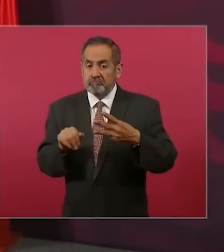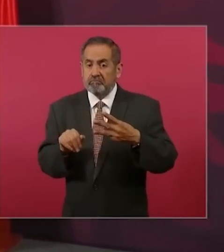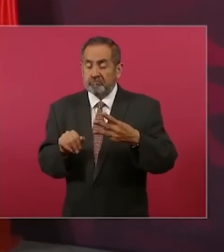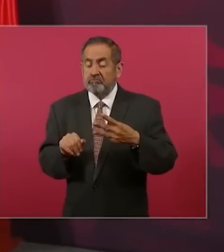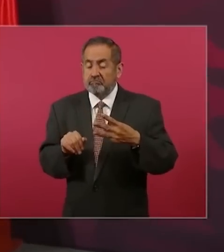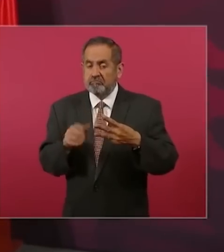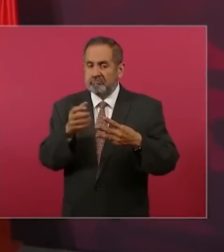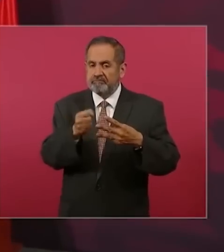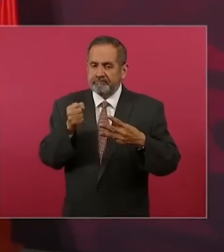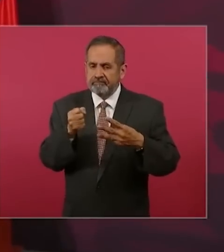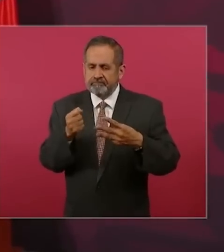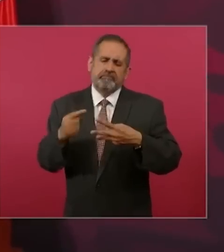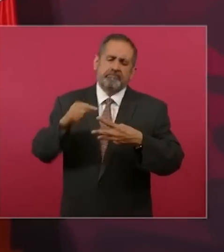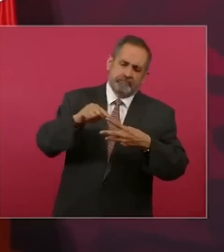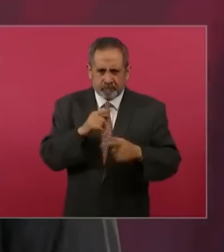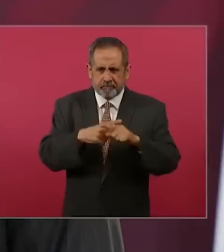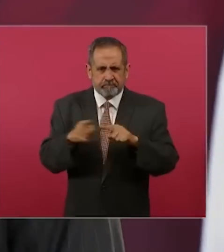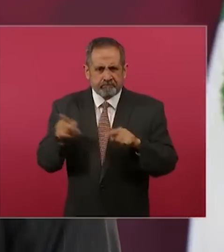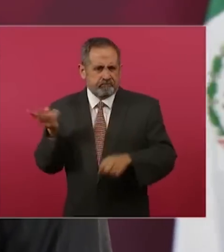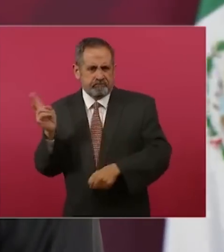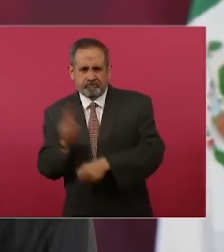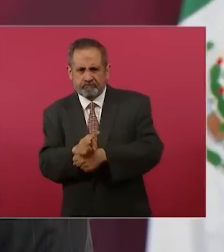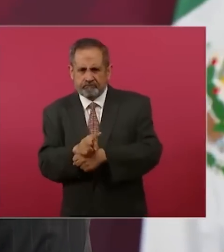del expresidente Salvador Allende.